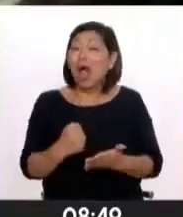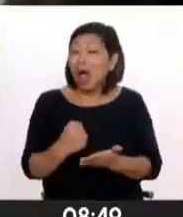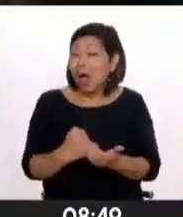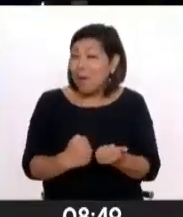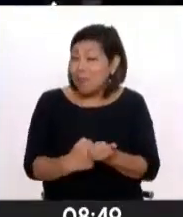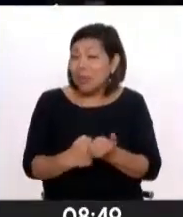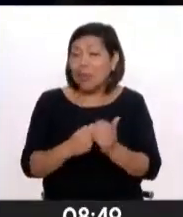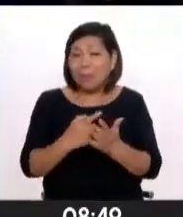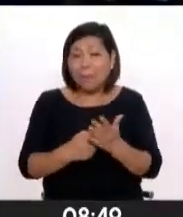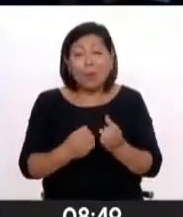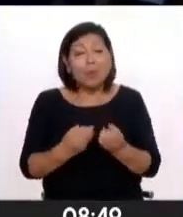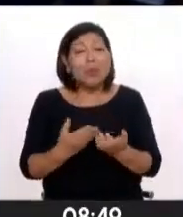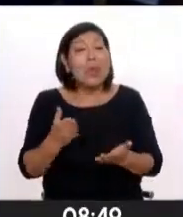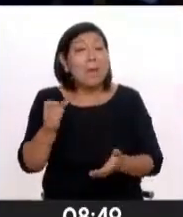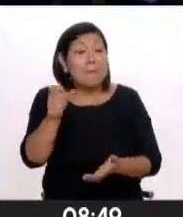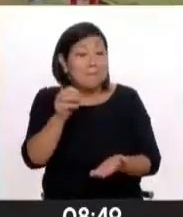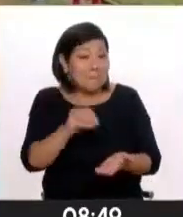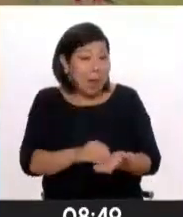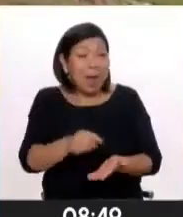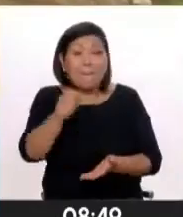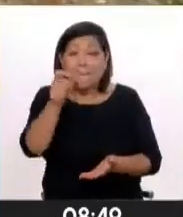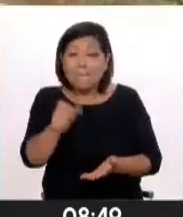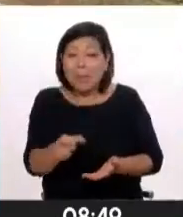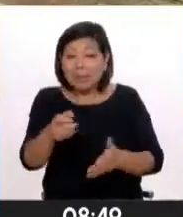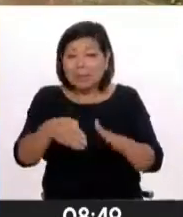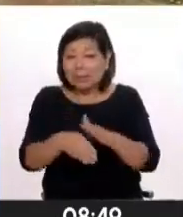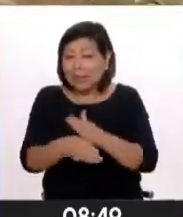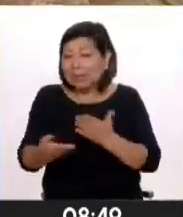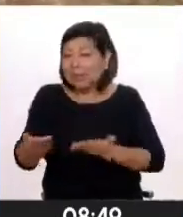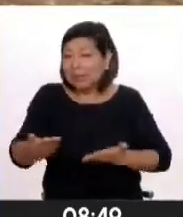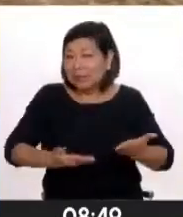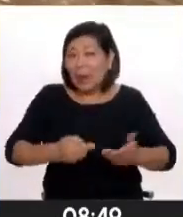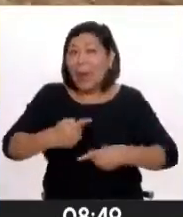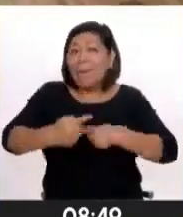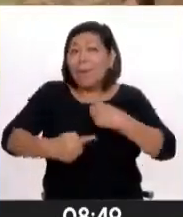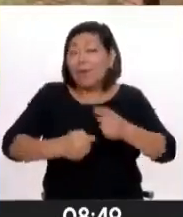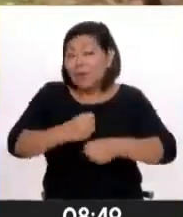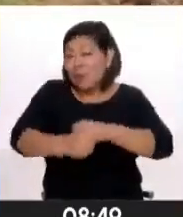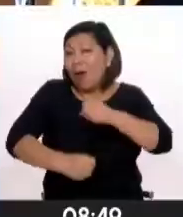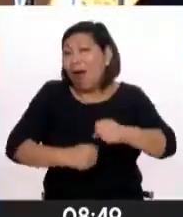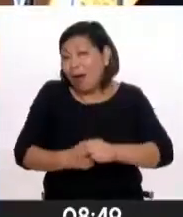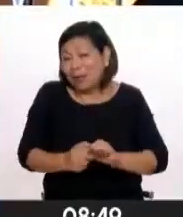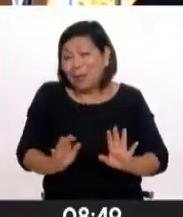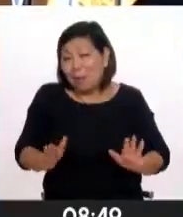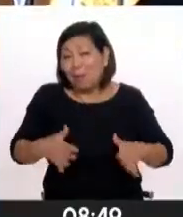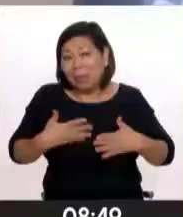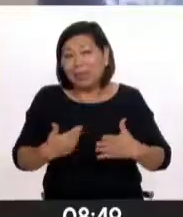y se espera que muchas más personas puedan acceder a este servicio en los próximos años.